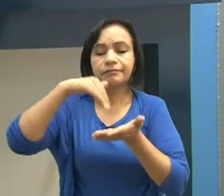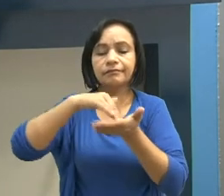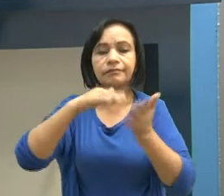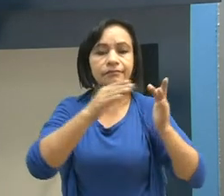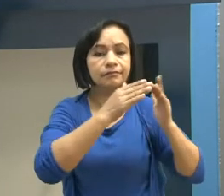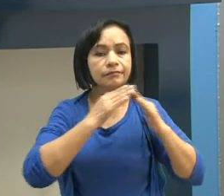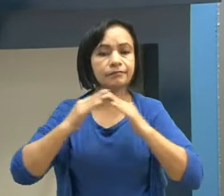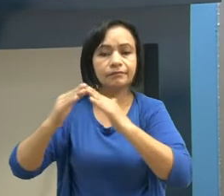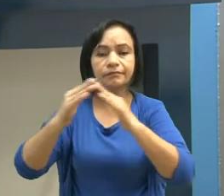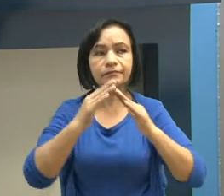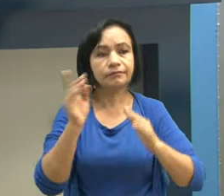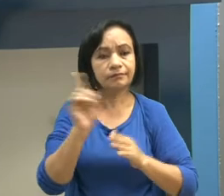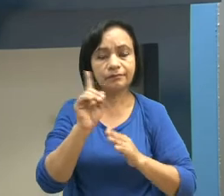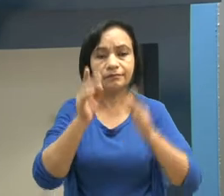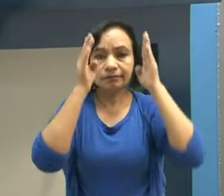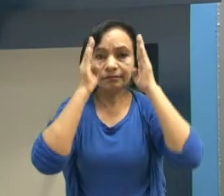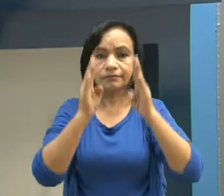decir, bajo el enfoque